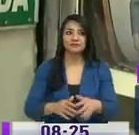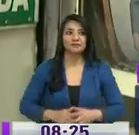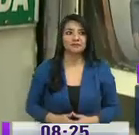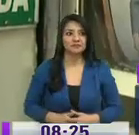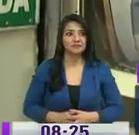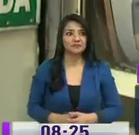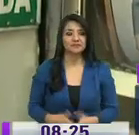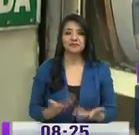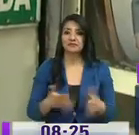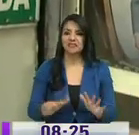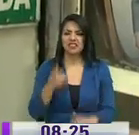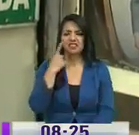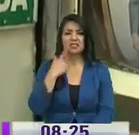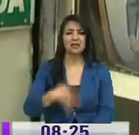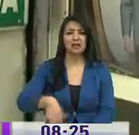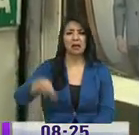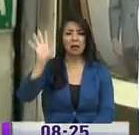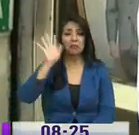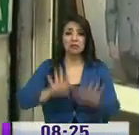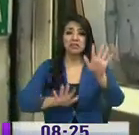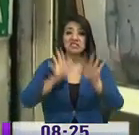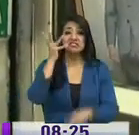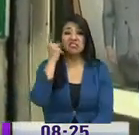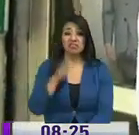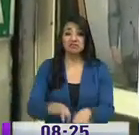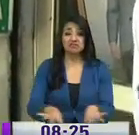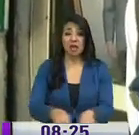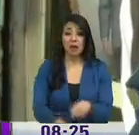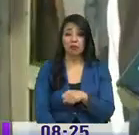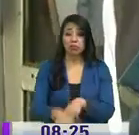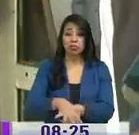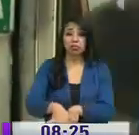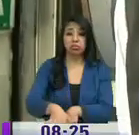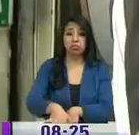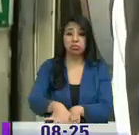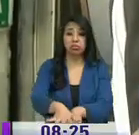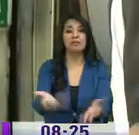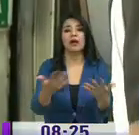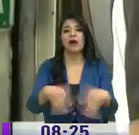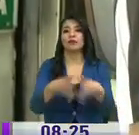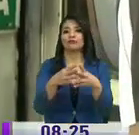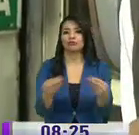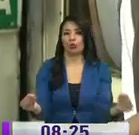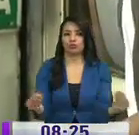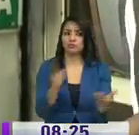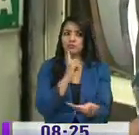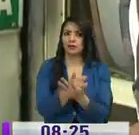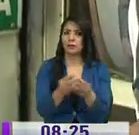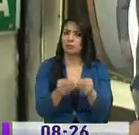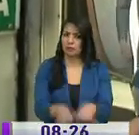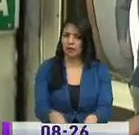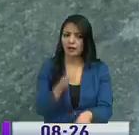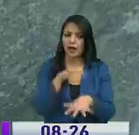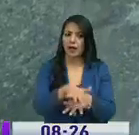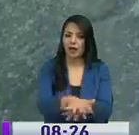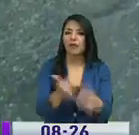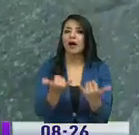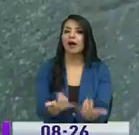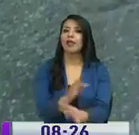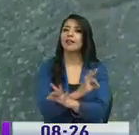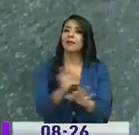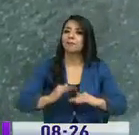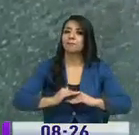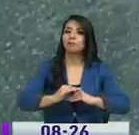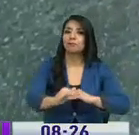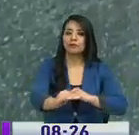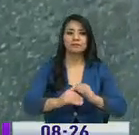estaba porque ya estaba un buen tiempo, unos 15 días o más, que se fugaba. Bueno, se desperdicia y ya no se ensucia la calle. Los vecinos